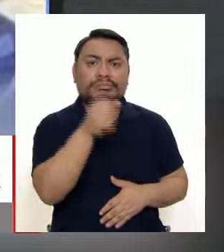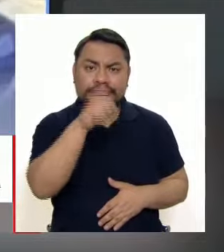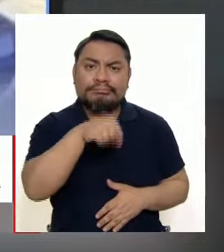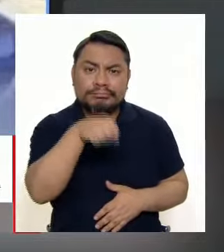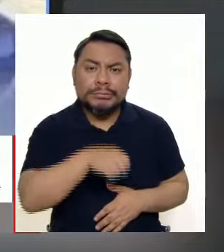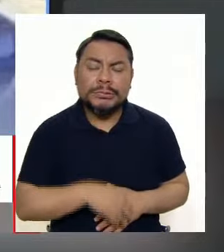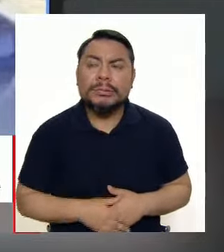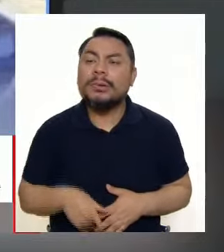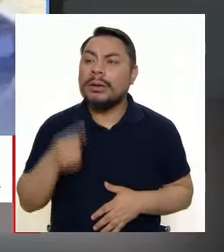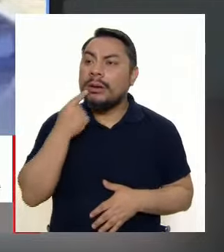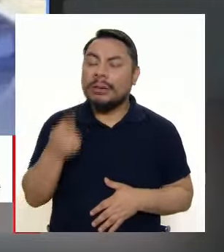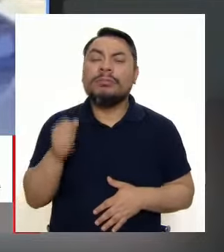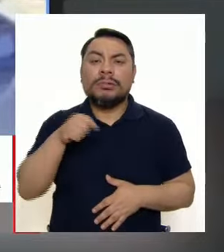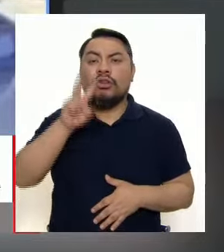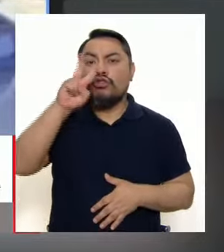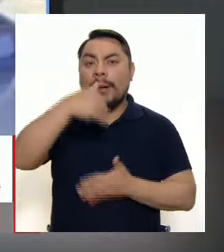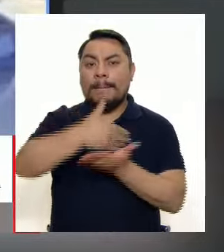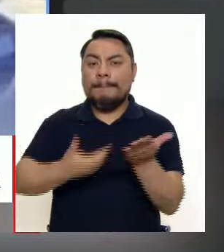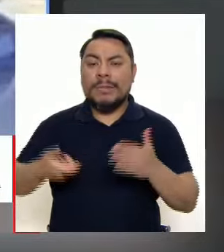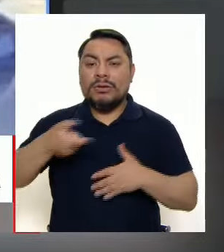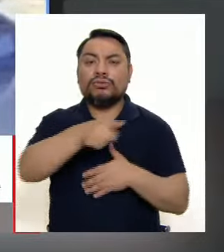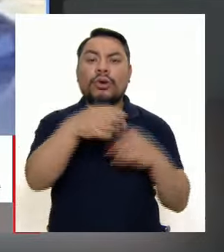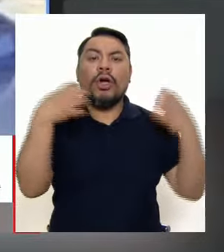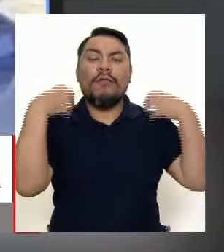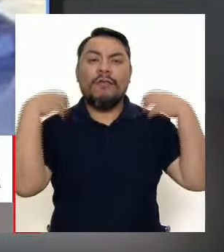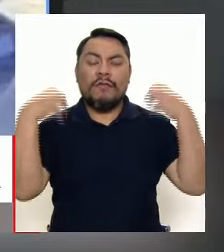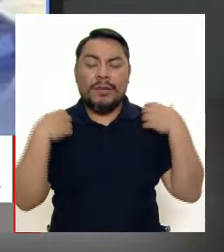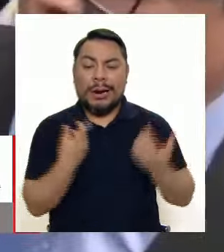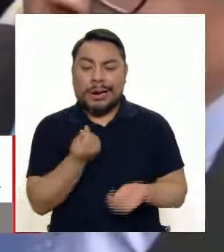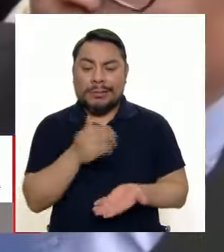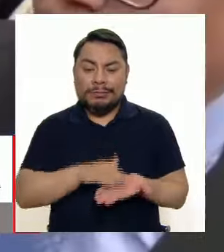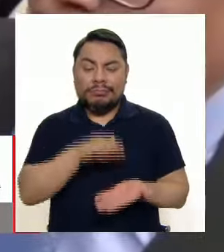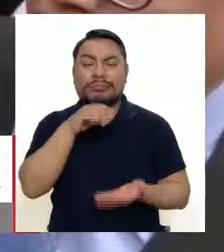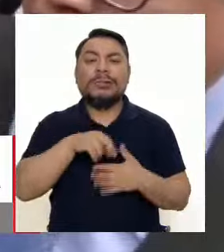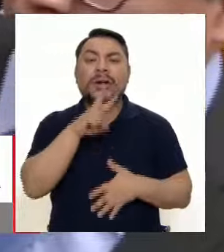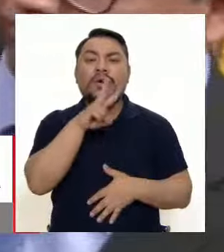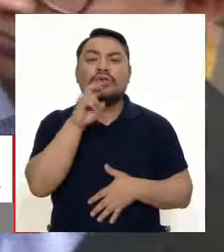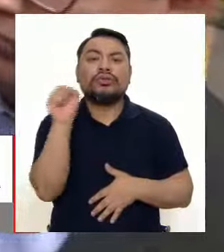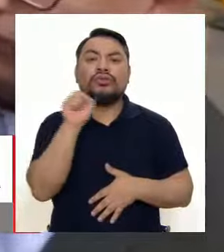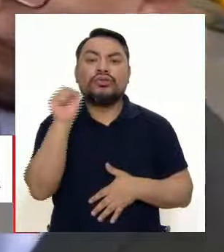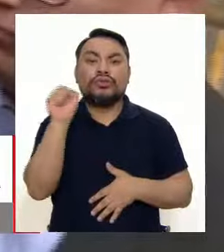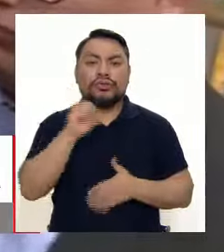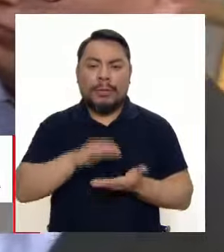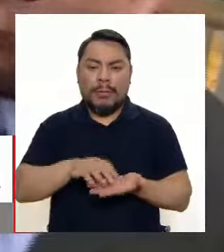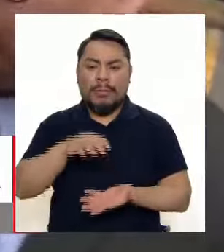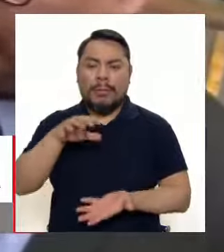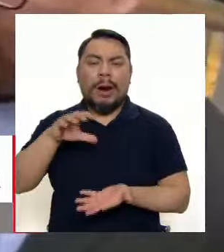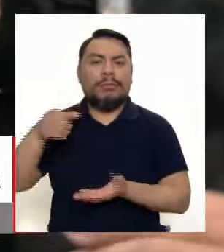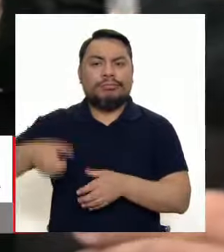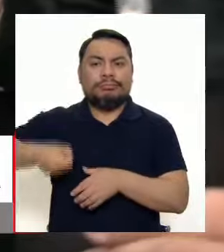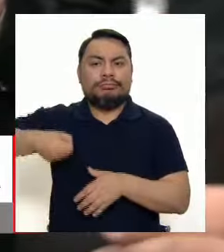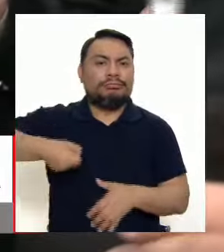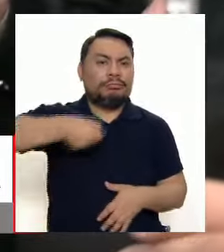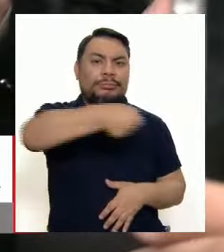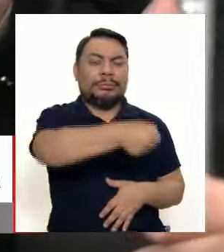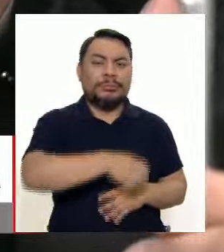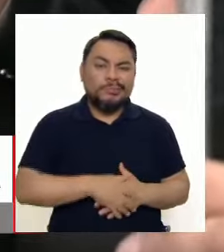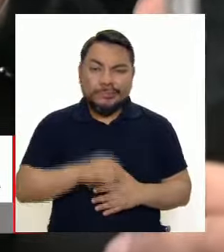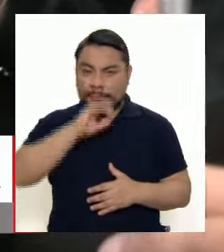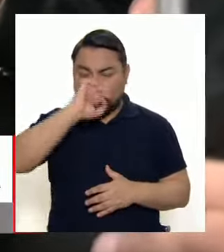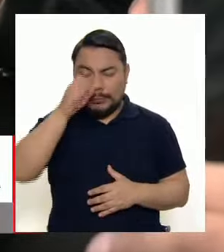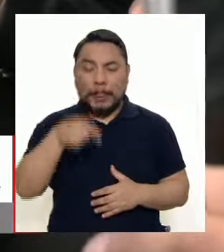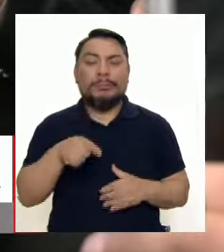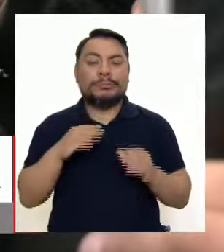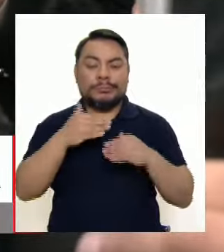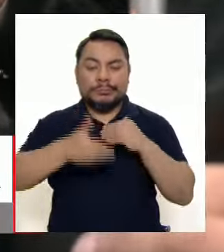realizaron dos pagos en su oficina usando billetes de 200 soles a fin de que no se vean pues abultados y